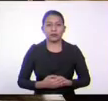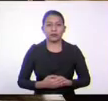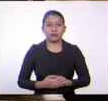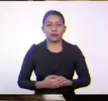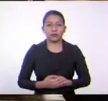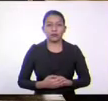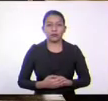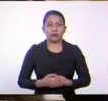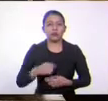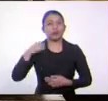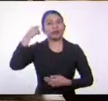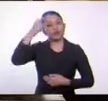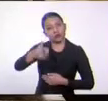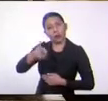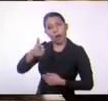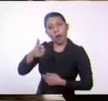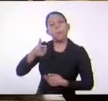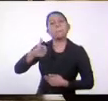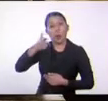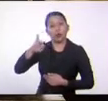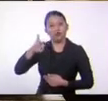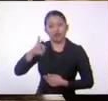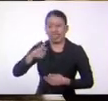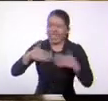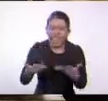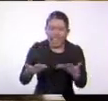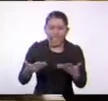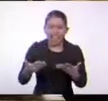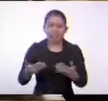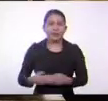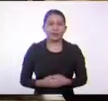Apunta y dispara. ¿Qué?